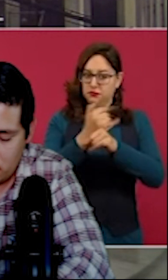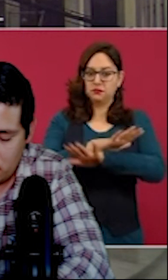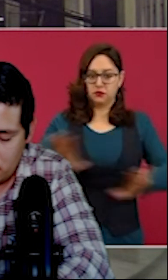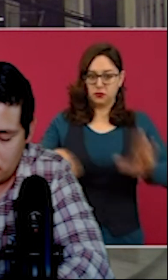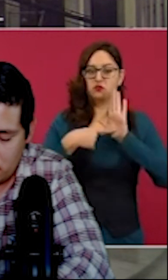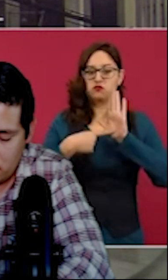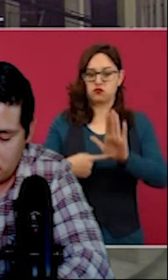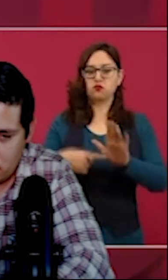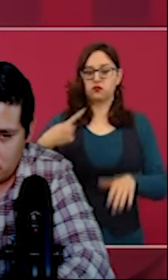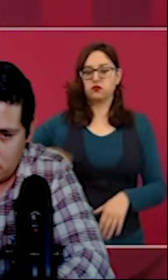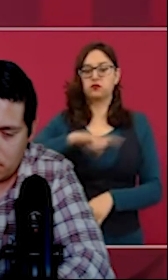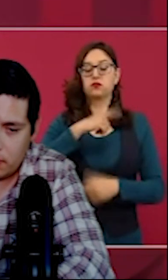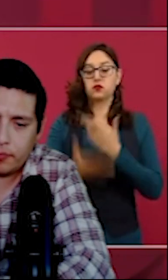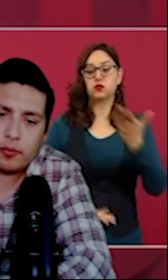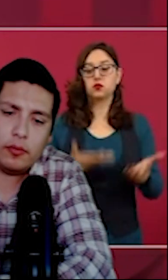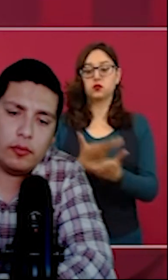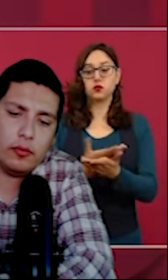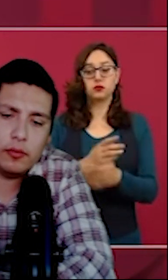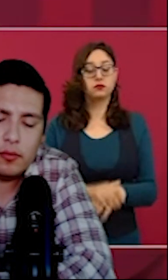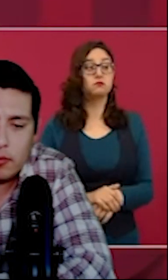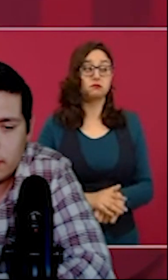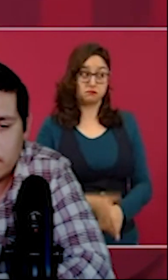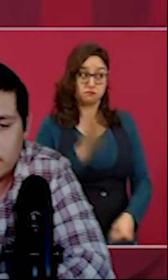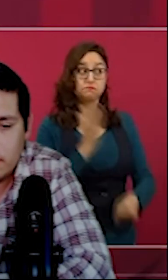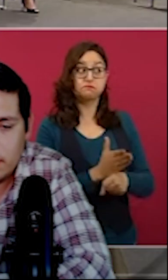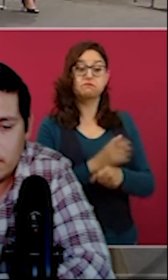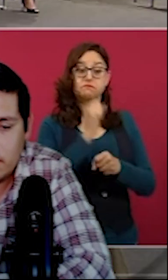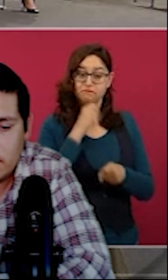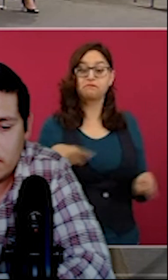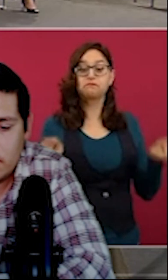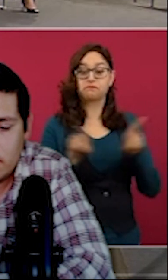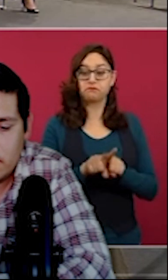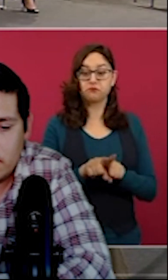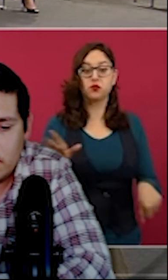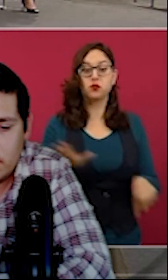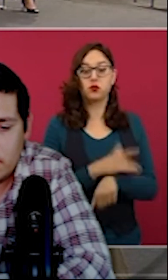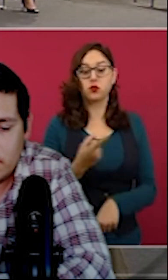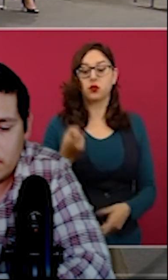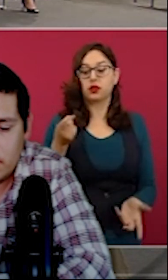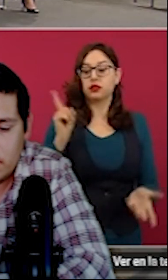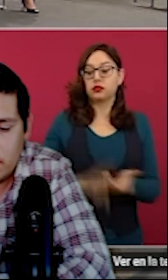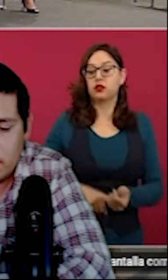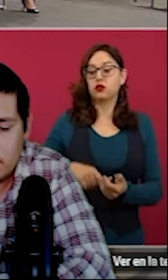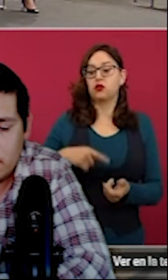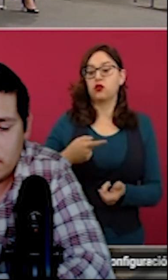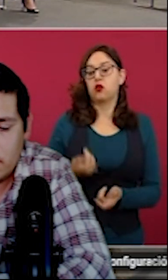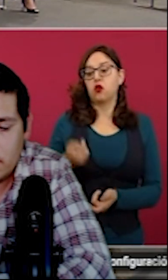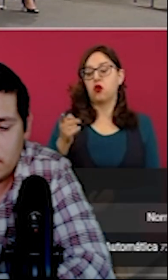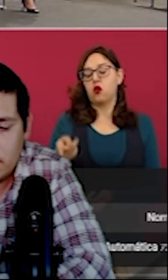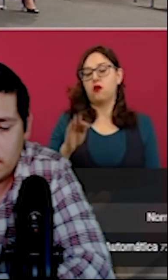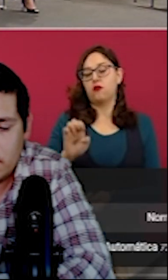un planteamiento. Y quizá de sanciones, presidente, porque aquí hubo negligencia de la Femex Food, hubo negligencia de la